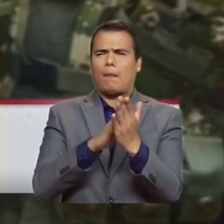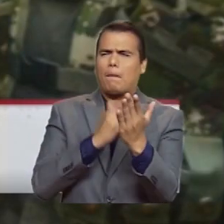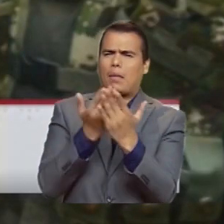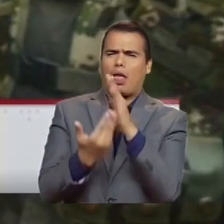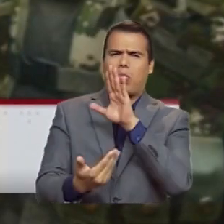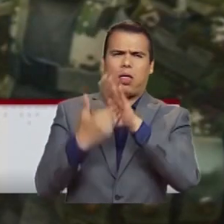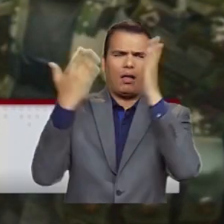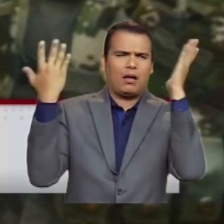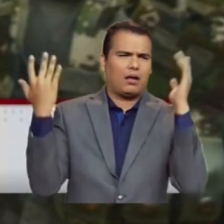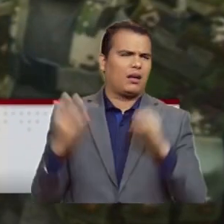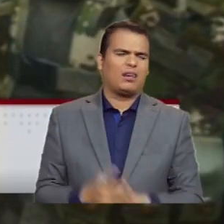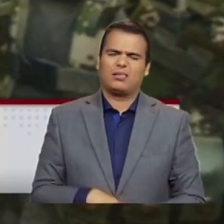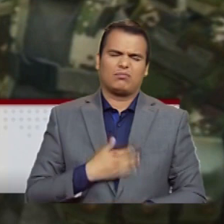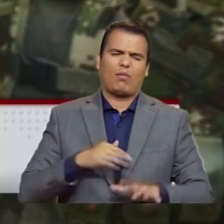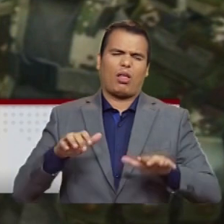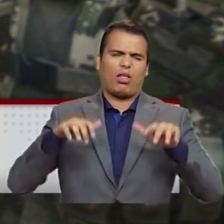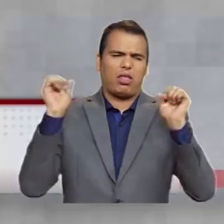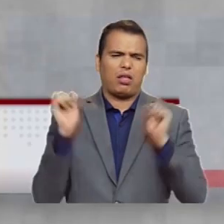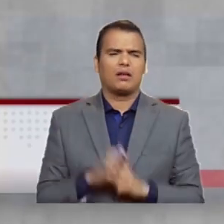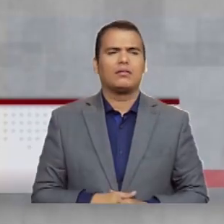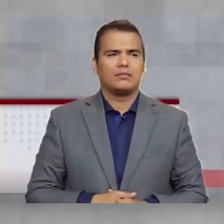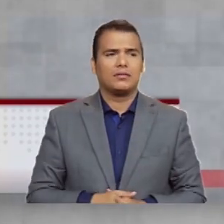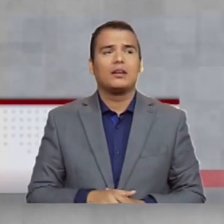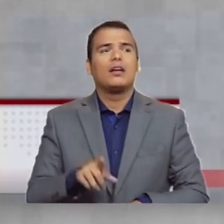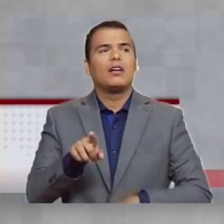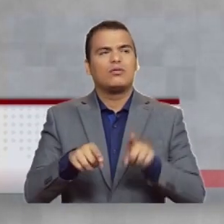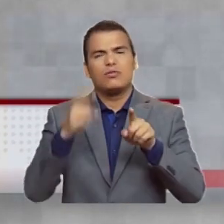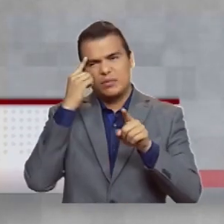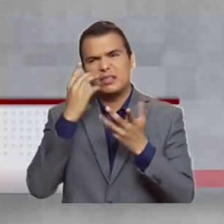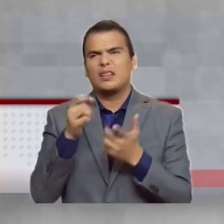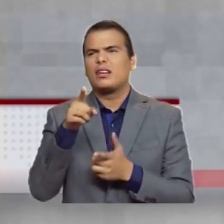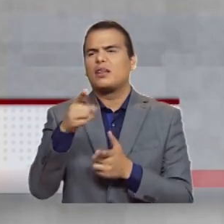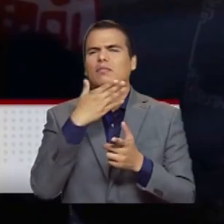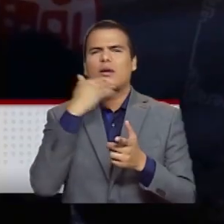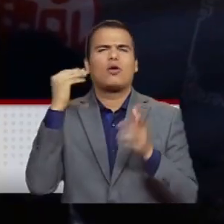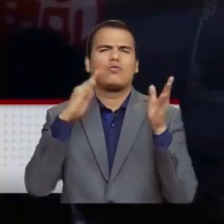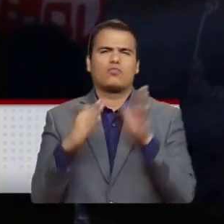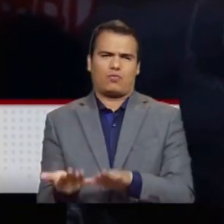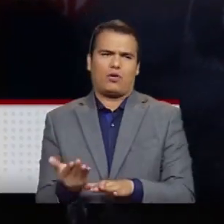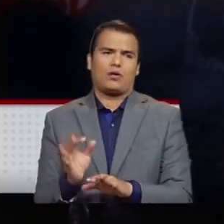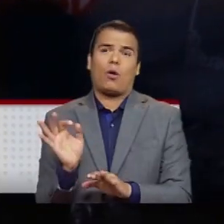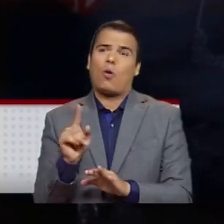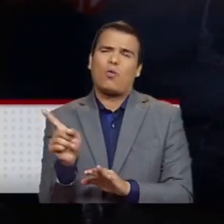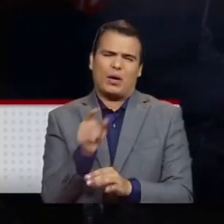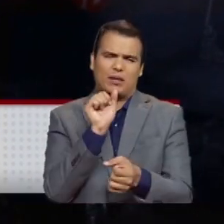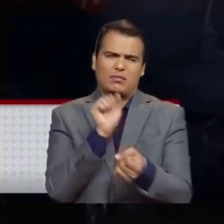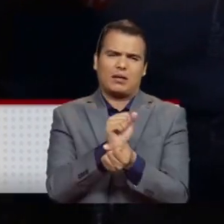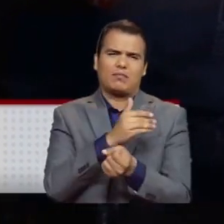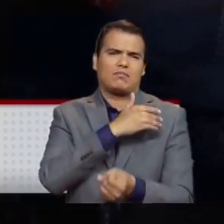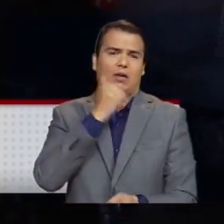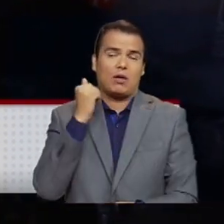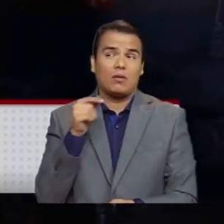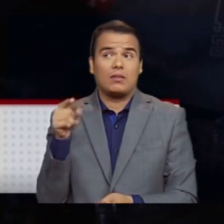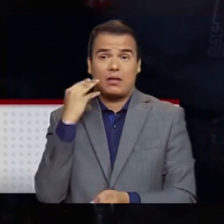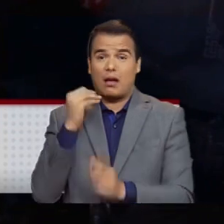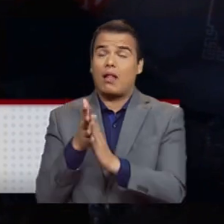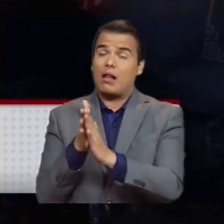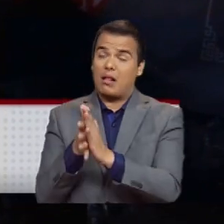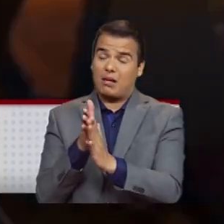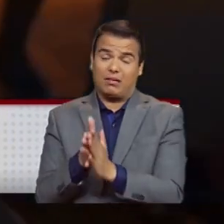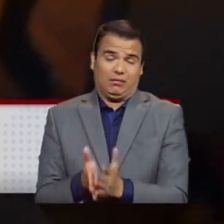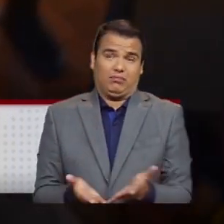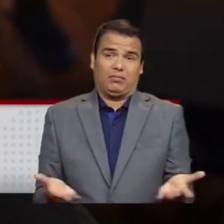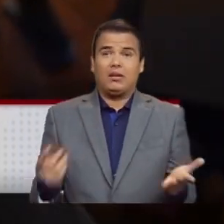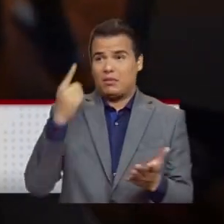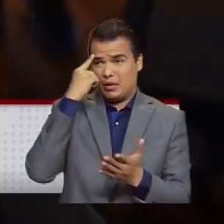Sábalo lo querían ver preso o muerto, no lo querían dentro del proceso de paz. Así lo relató su compañera sentimental, alias Camila,